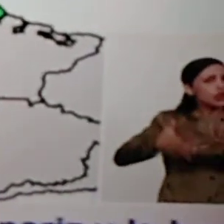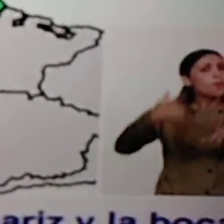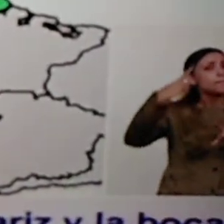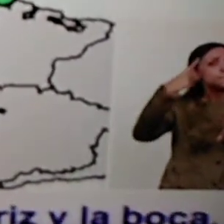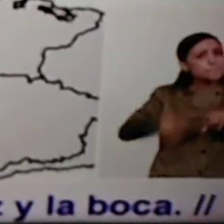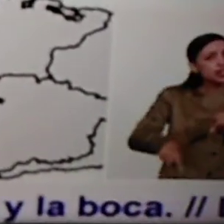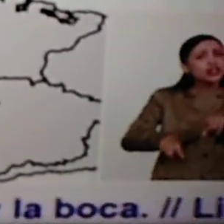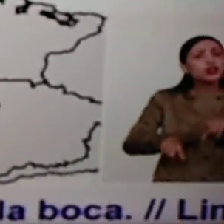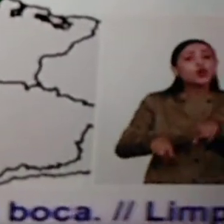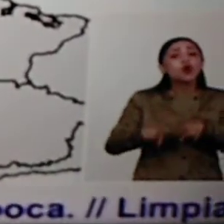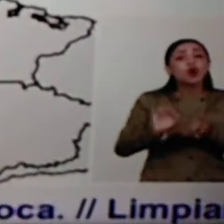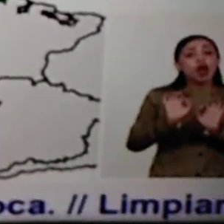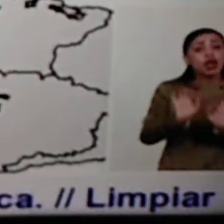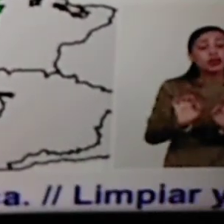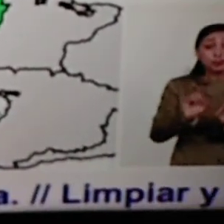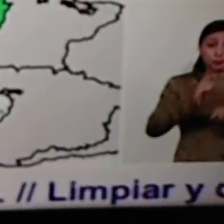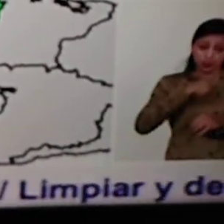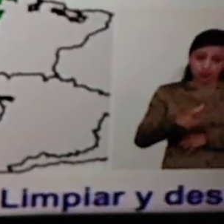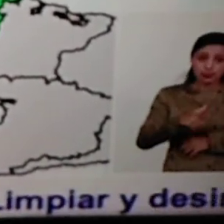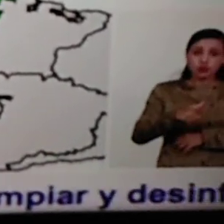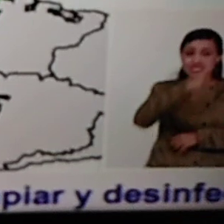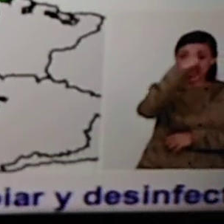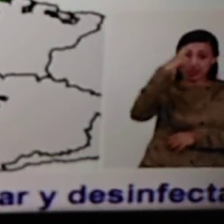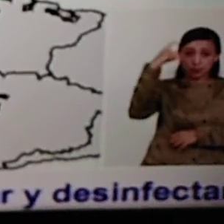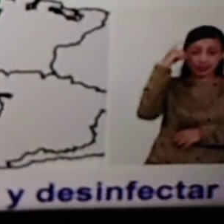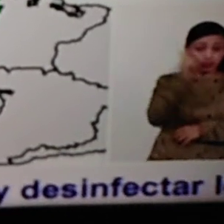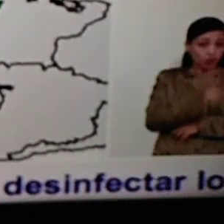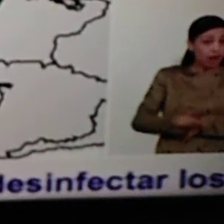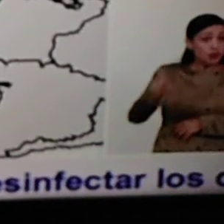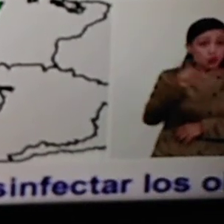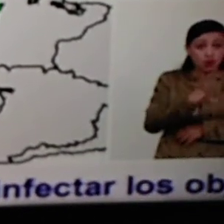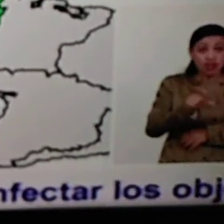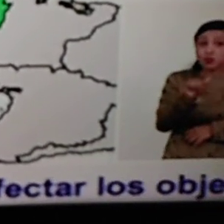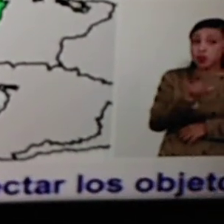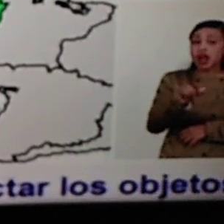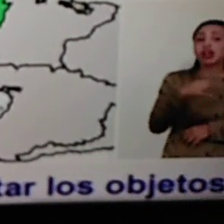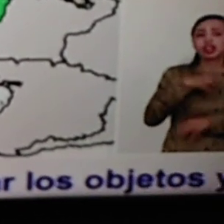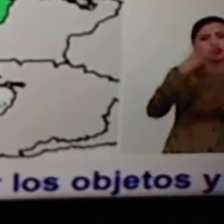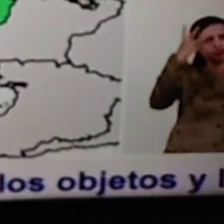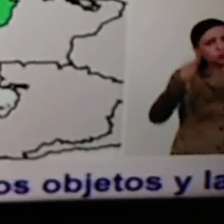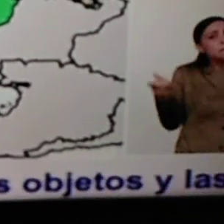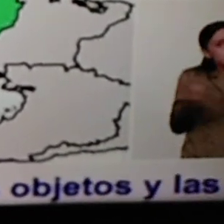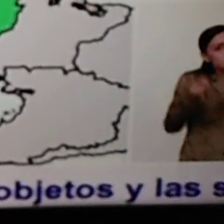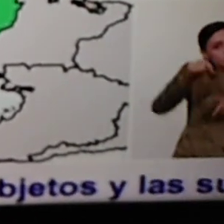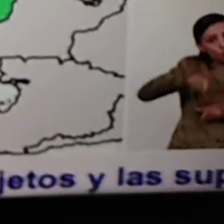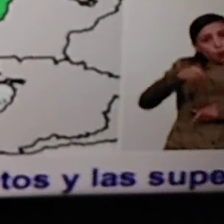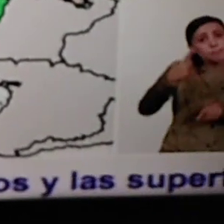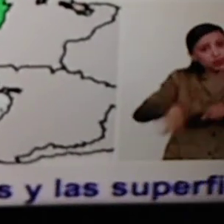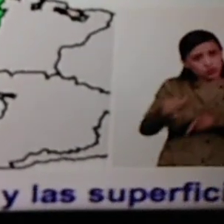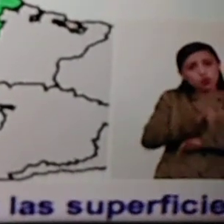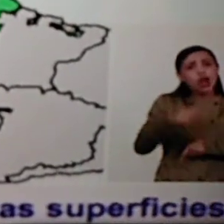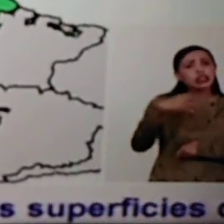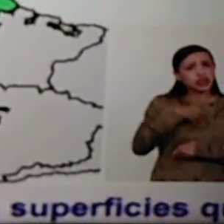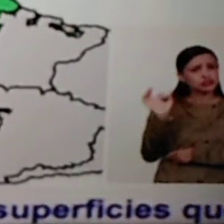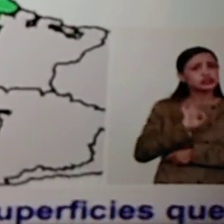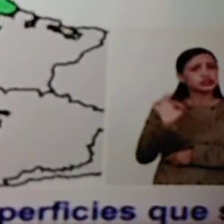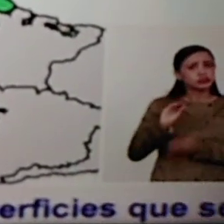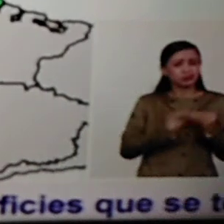porque Santi Espíritu y Camagüey con cifras inferiores hoy, pero tiene todavía una